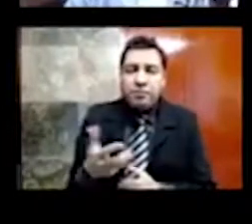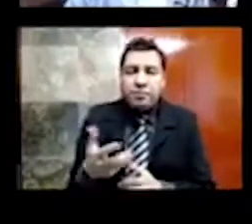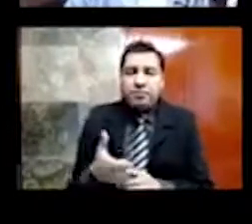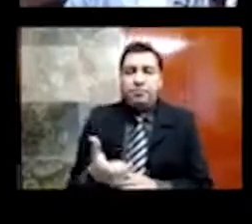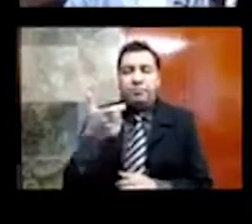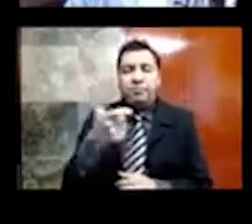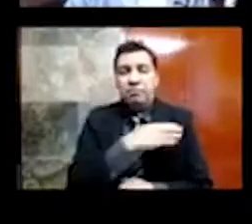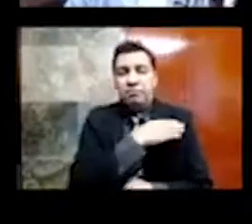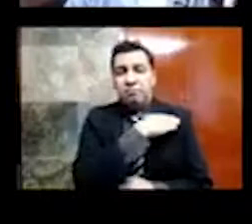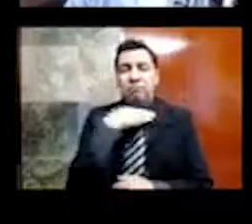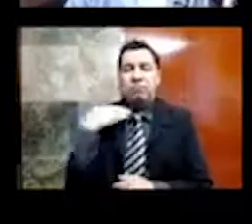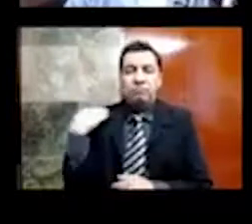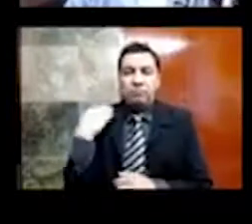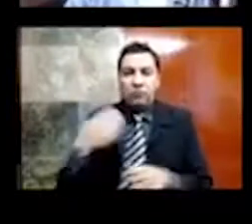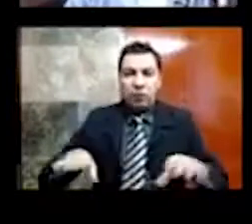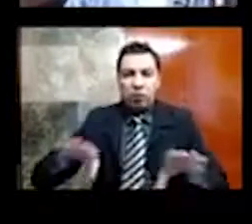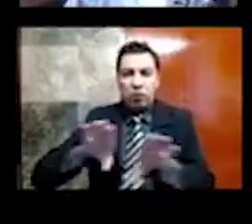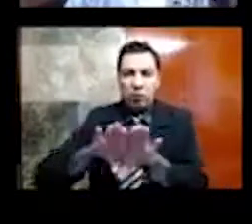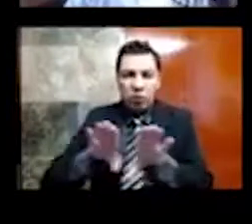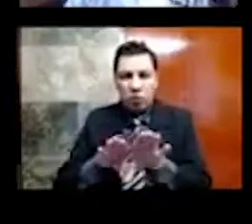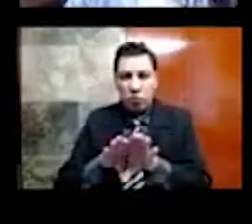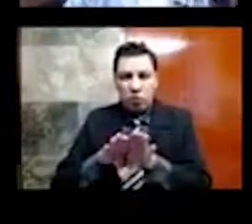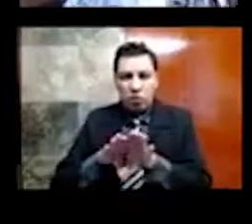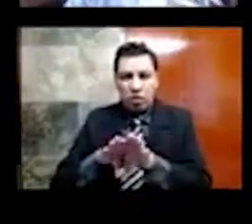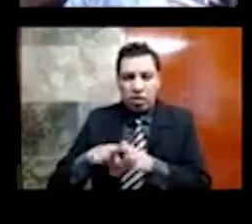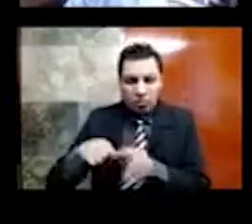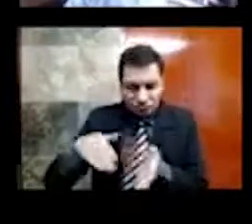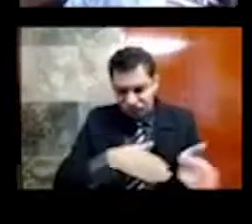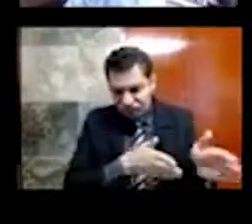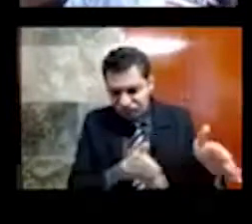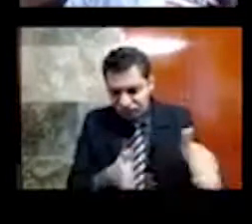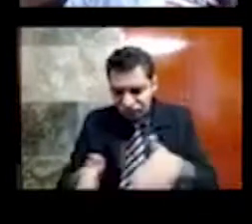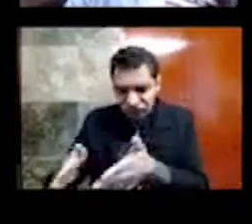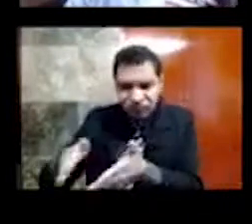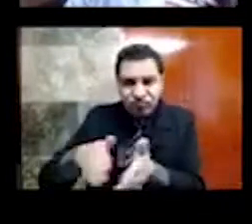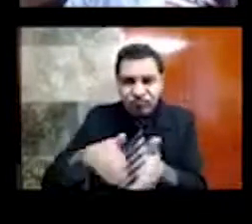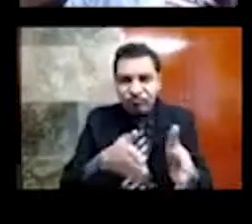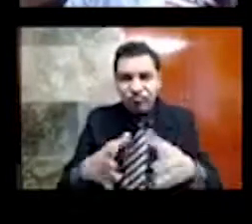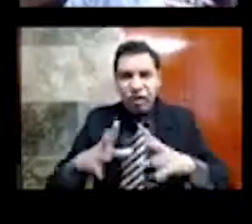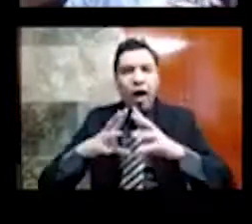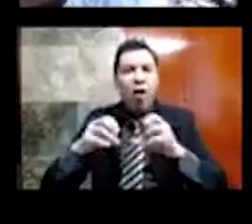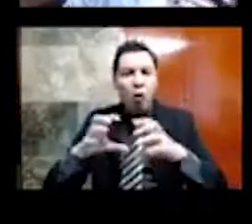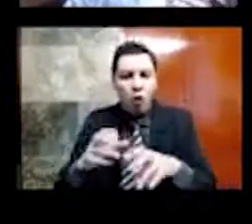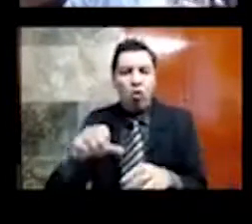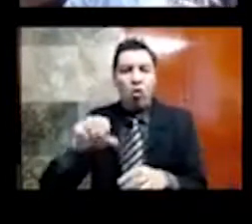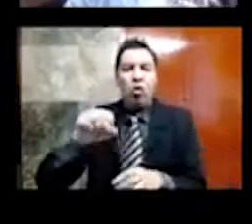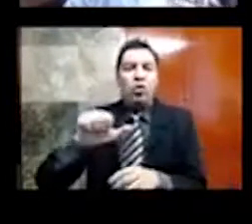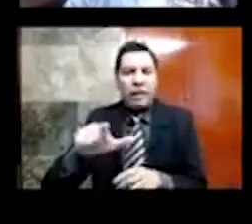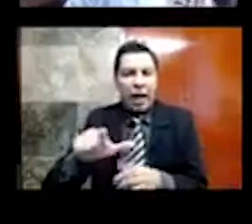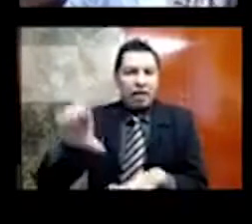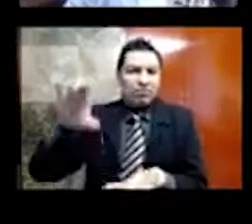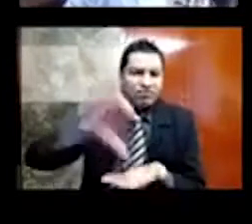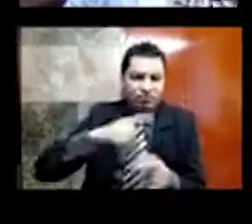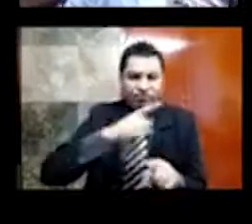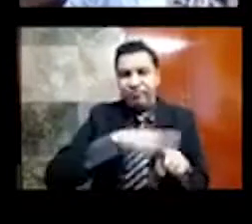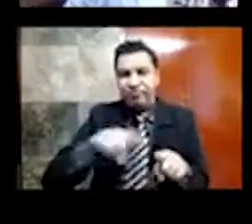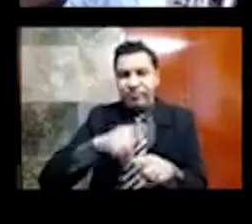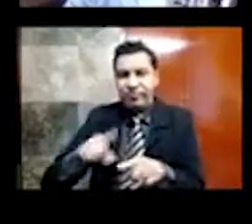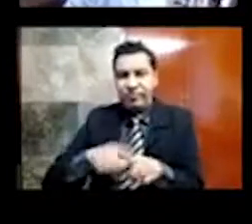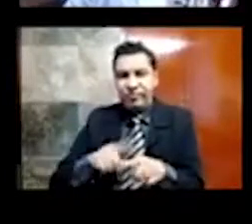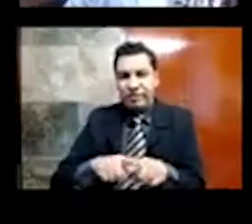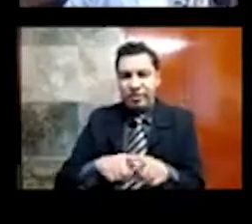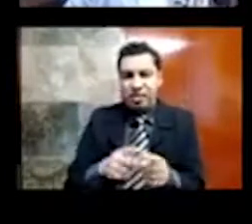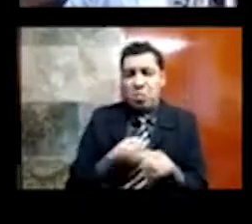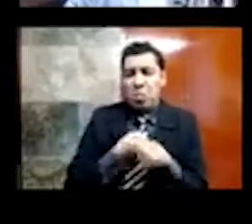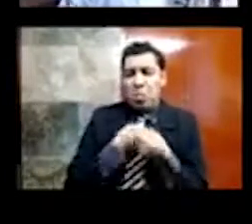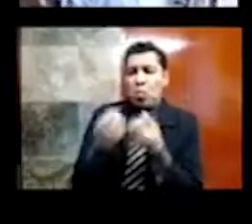los cholultecas en buena parte para que no pase sal, para que no pase algodón, a Tlaxcala. De ahí esa enemistad. Y cuando llegan los